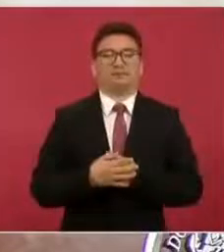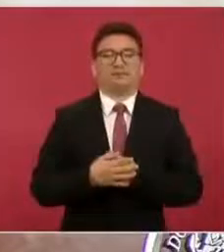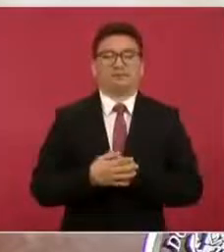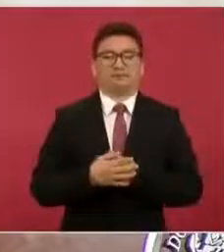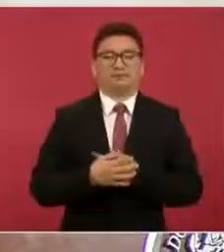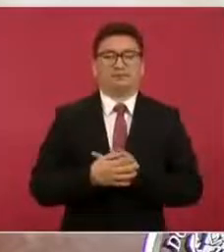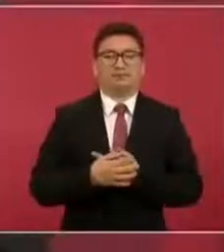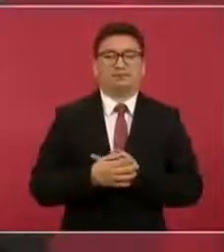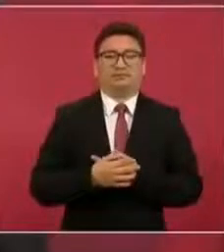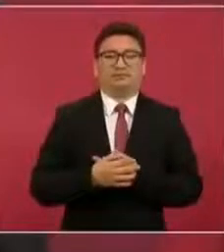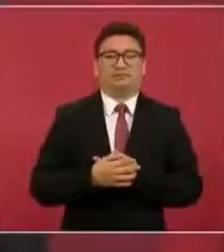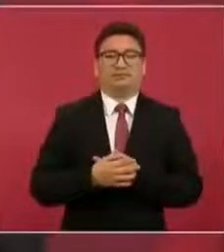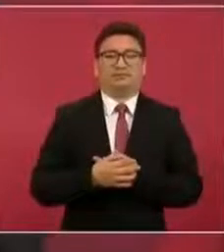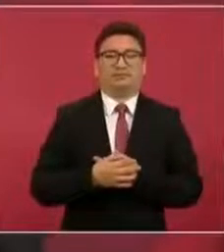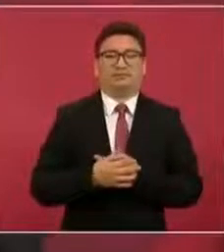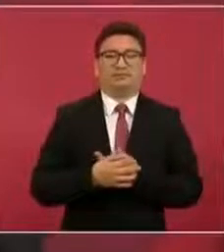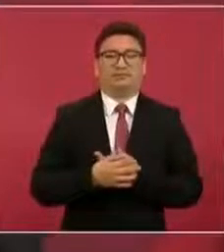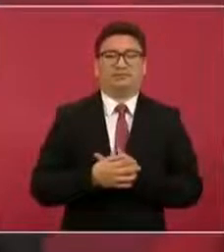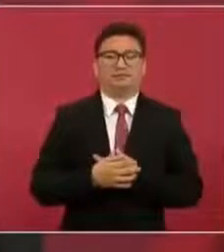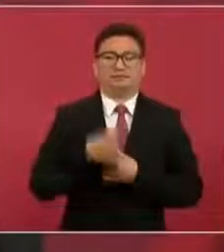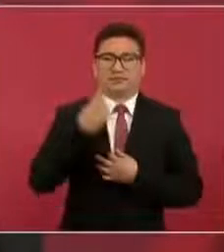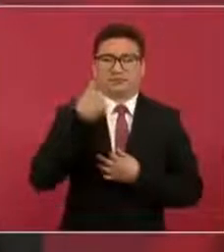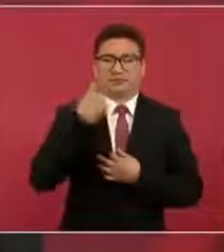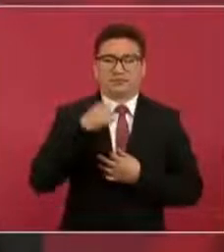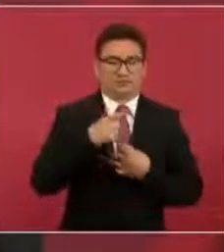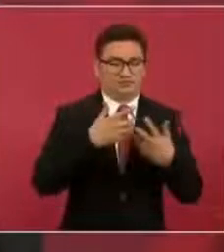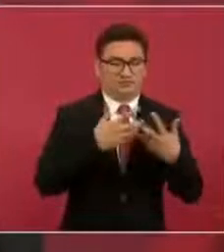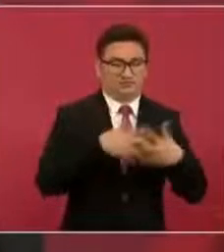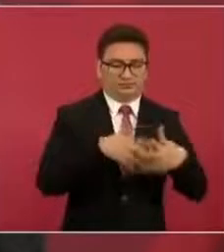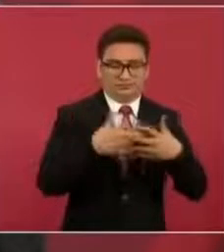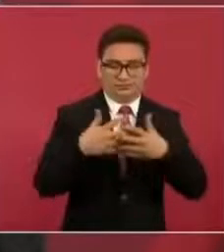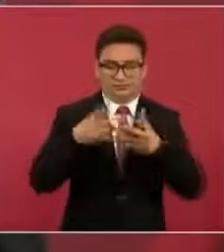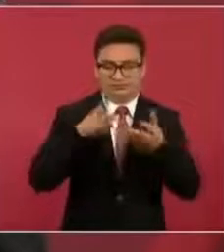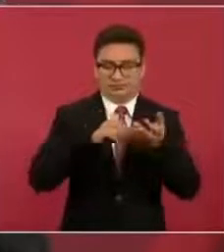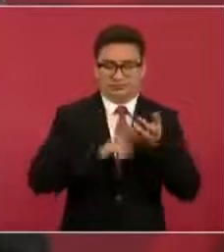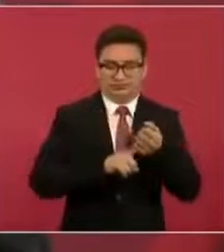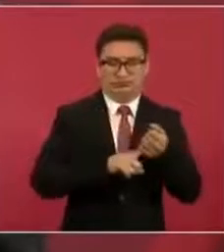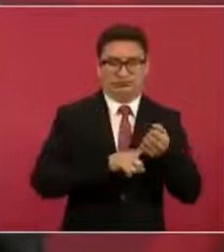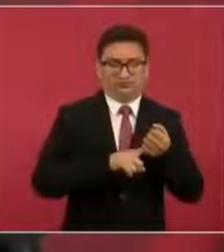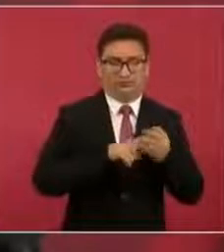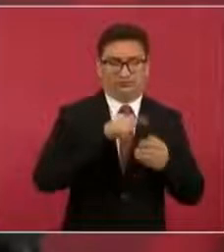de intervenciones de plantas en las refinerías